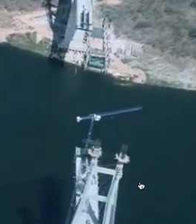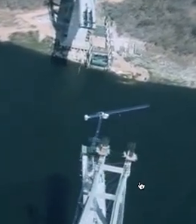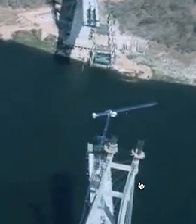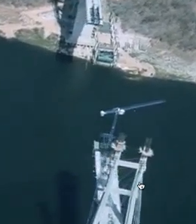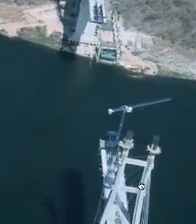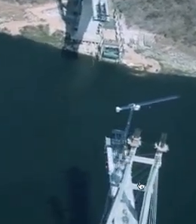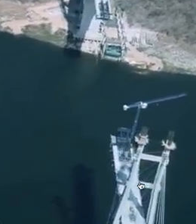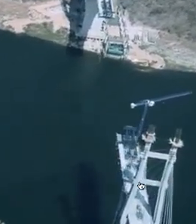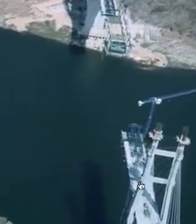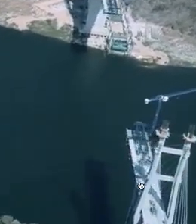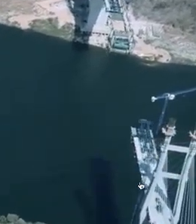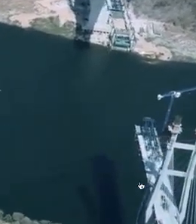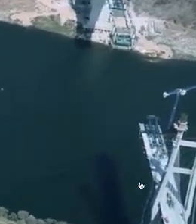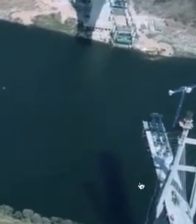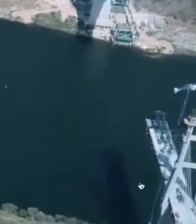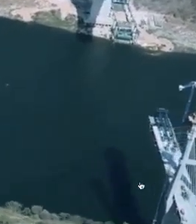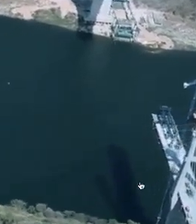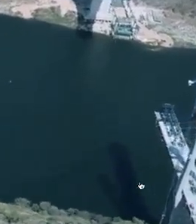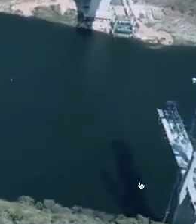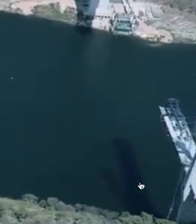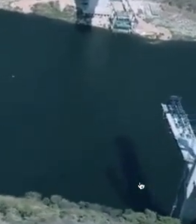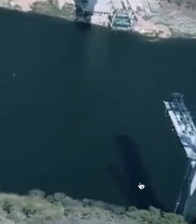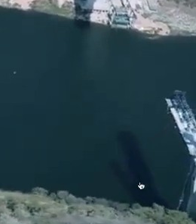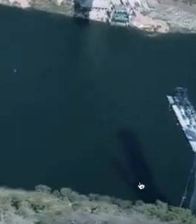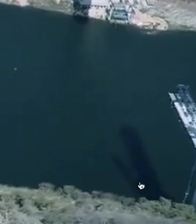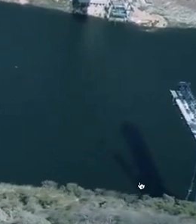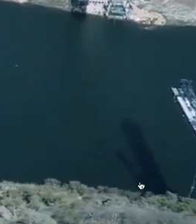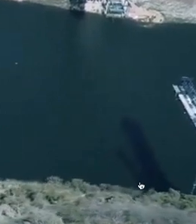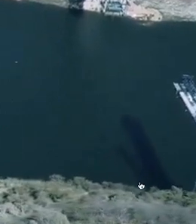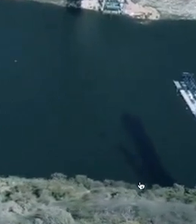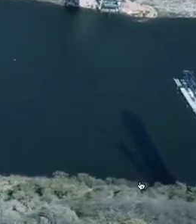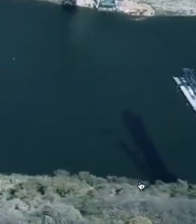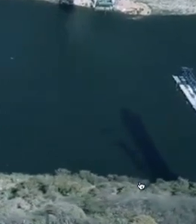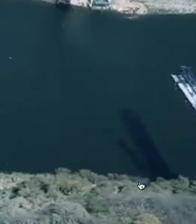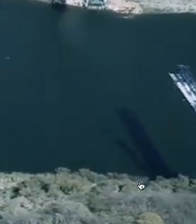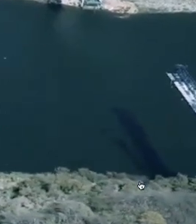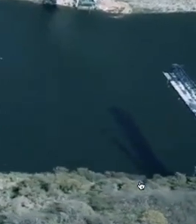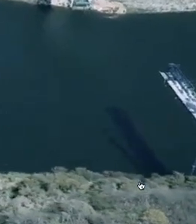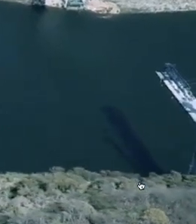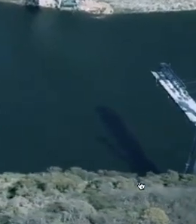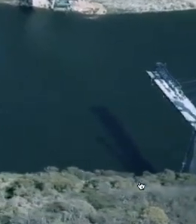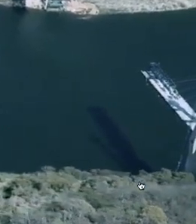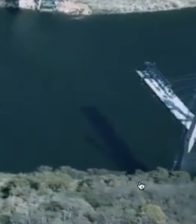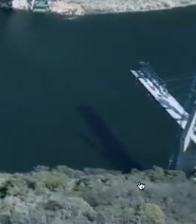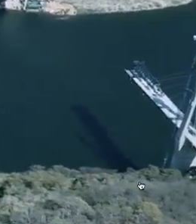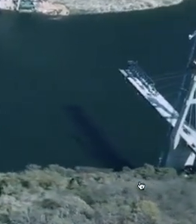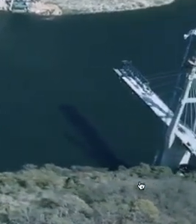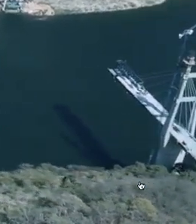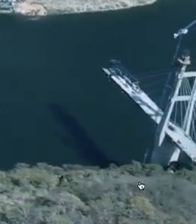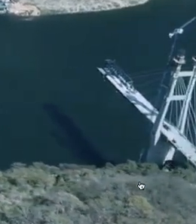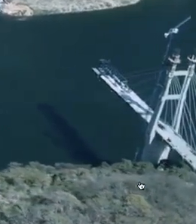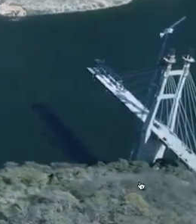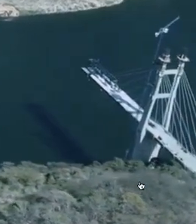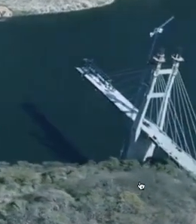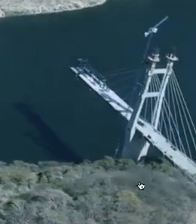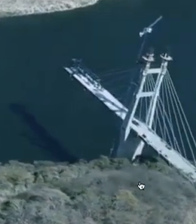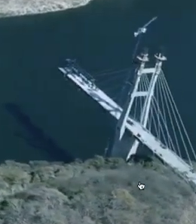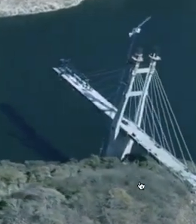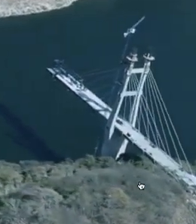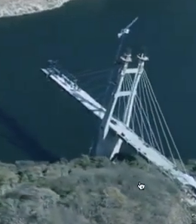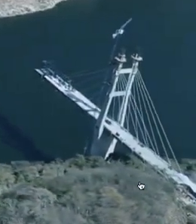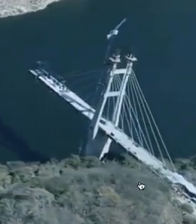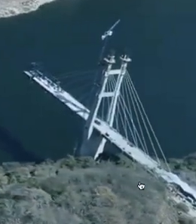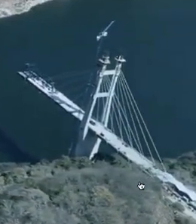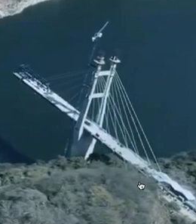puente con este unas lanzadoras es una tecnología